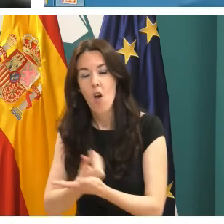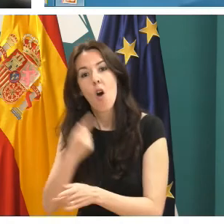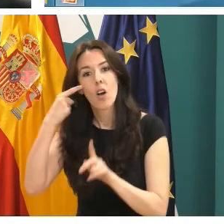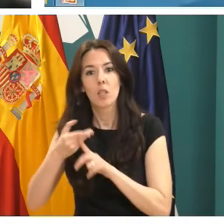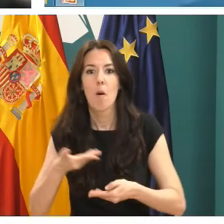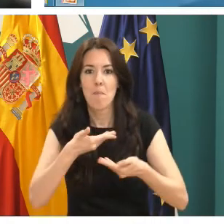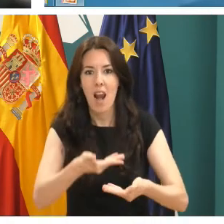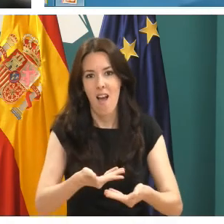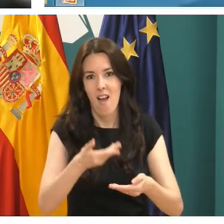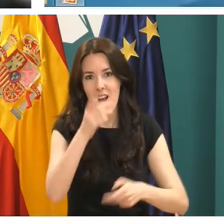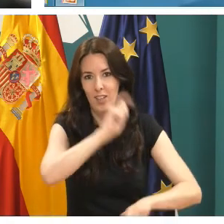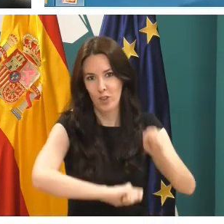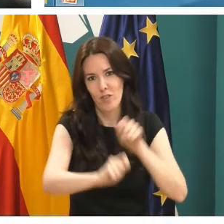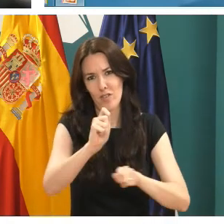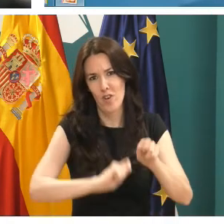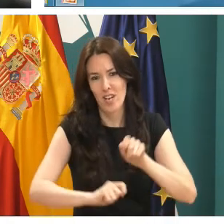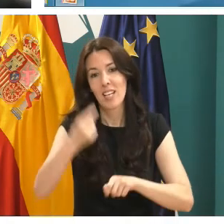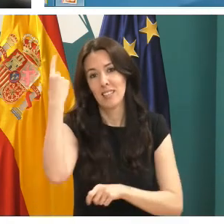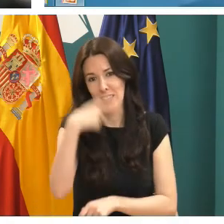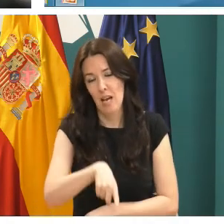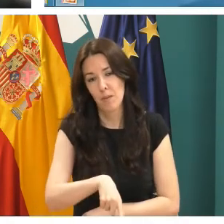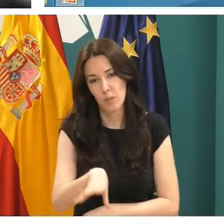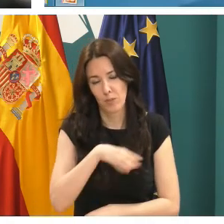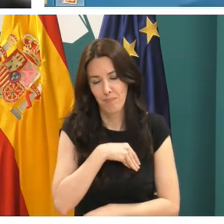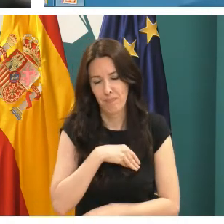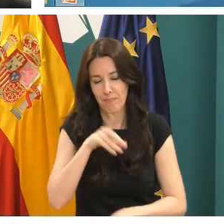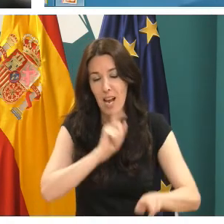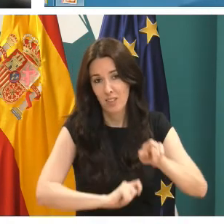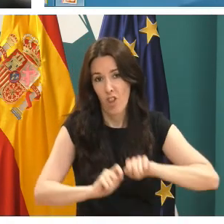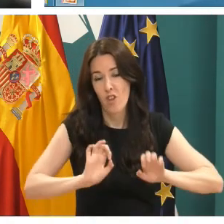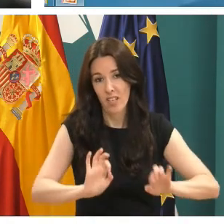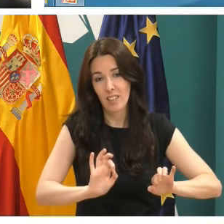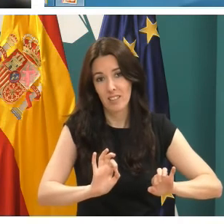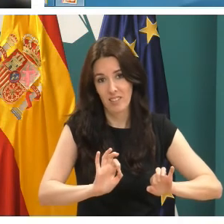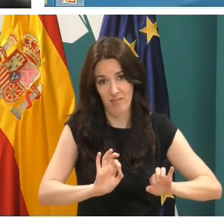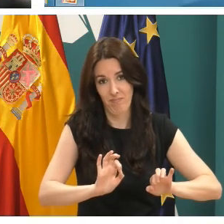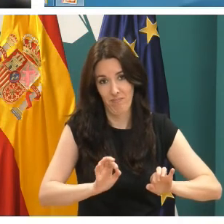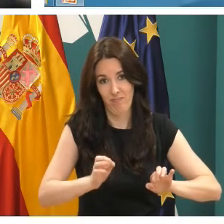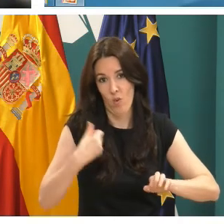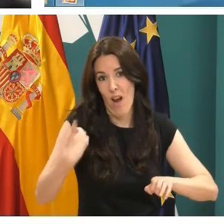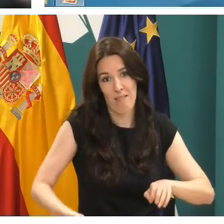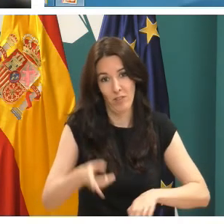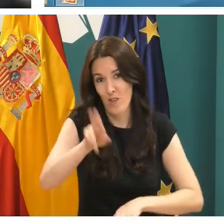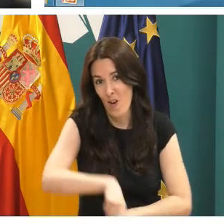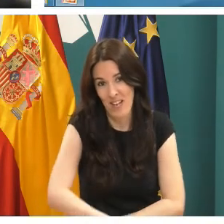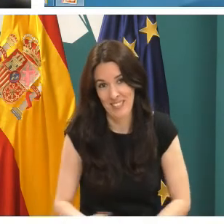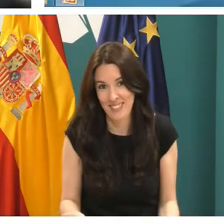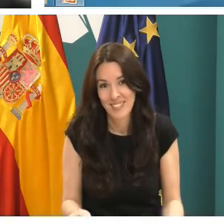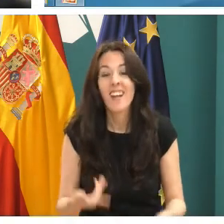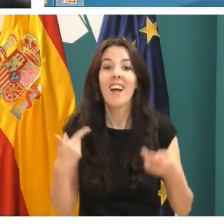estas asociaciones, que ya sabemos que siempre, lamentablemente, las asociaciones pues no vamos muy bollantes de fondos. Así que bueno,